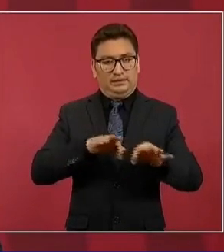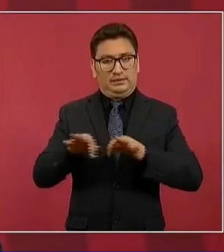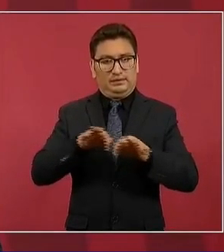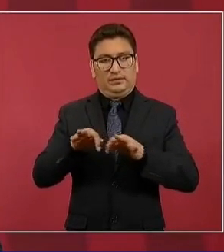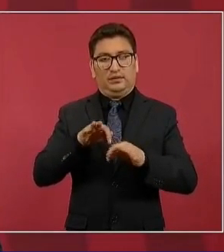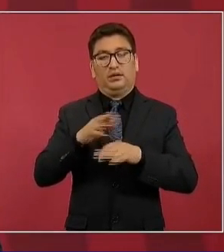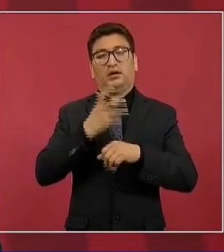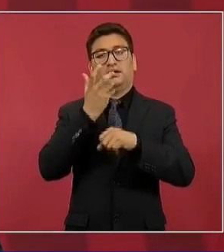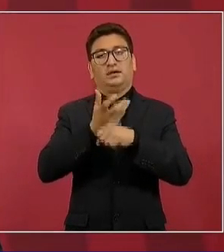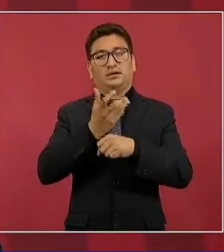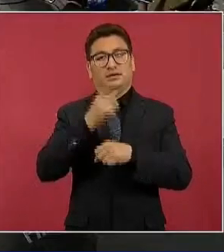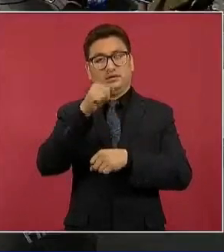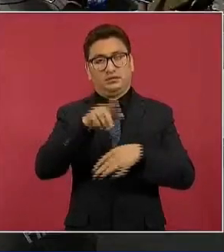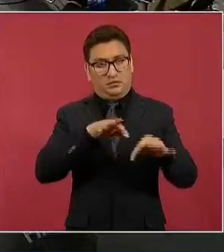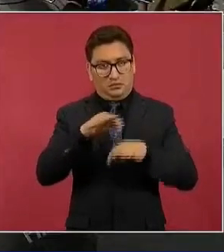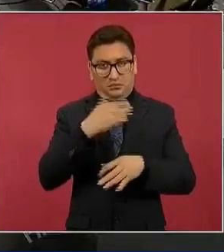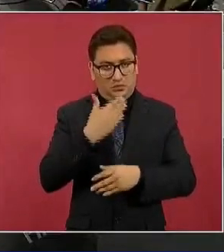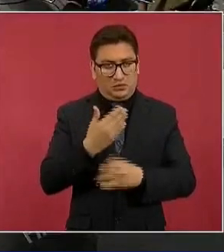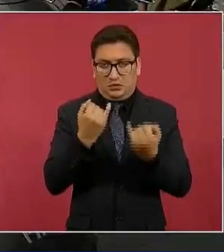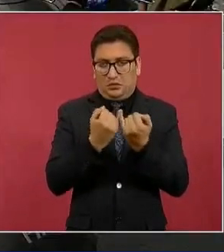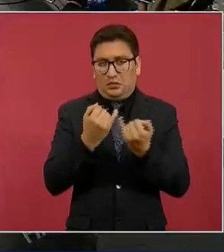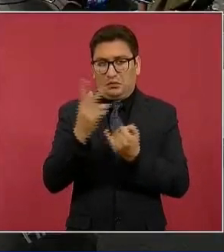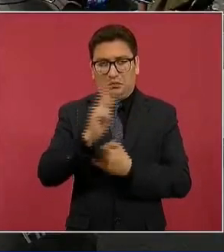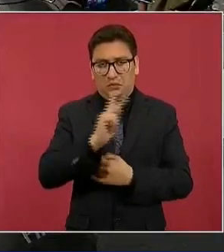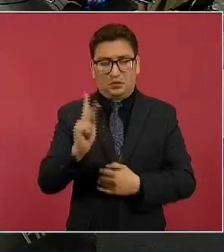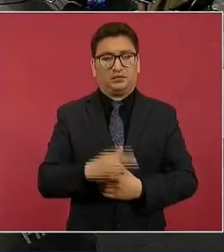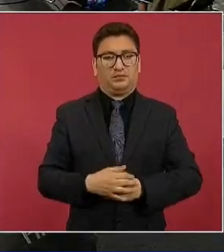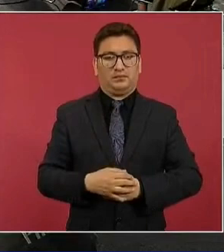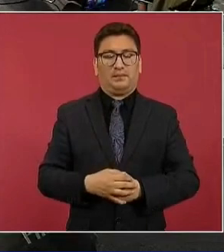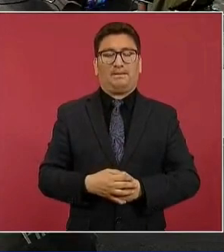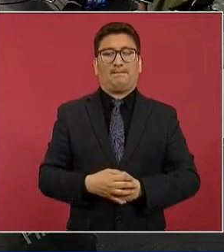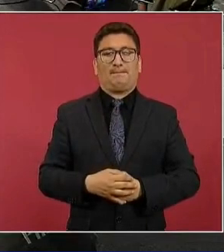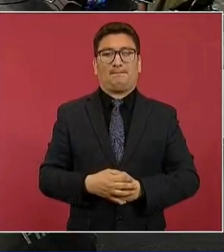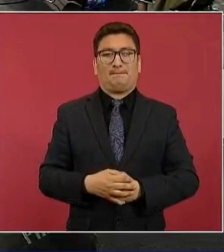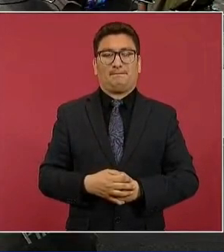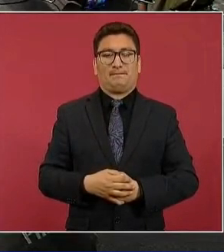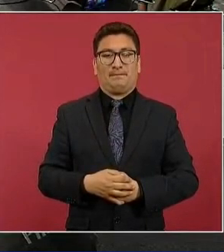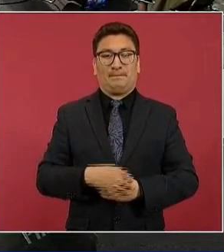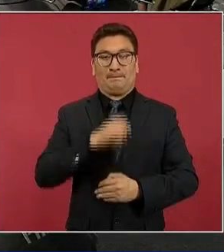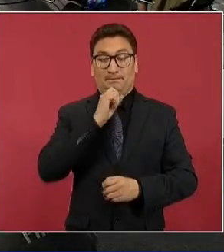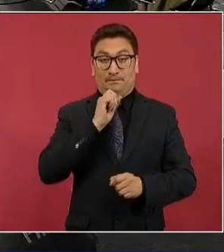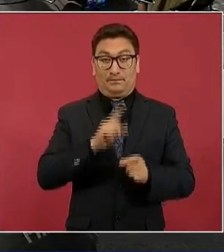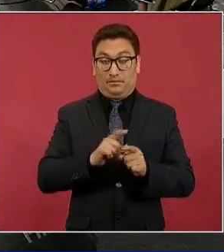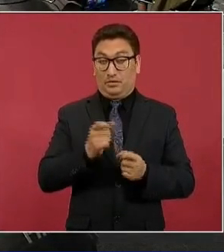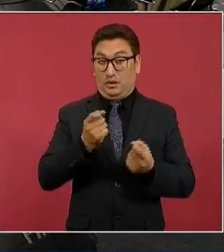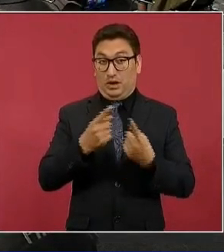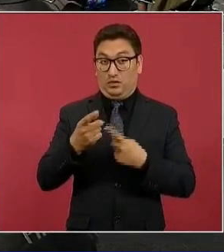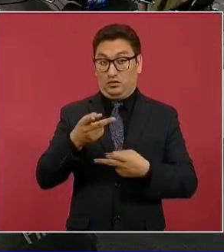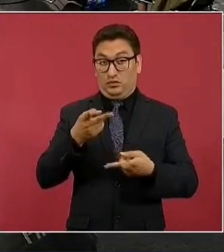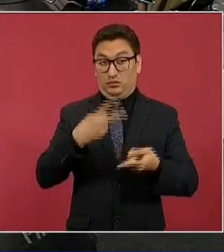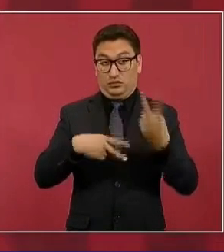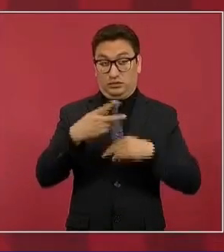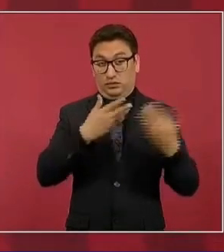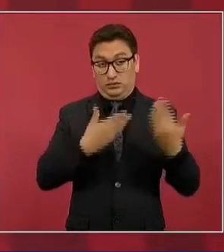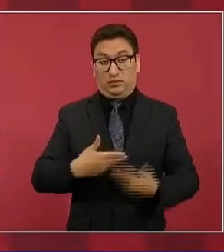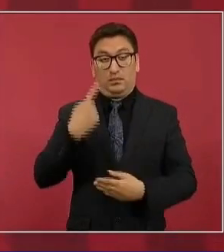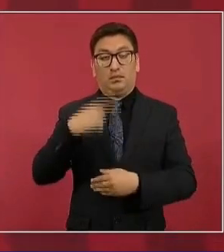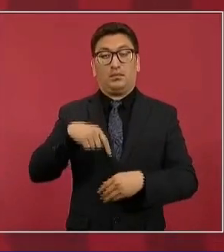en Estados Unidos. Y también los que vinieron por defender a la